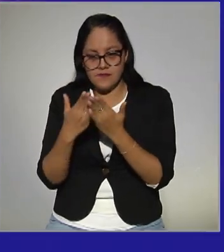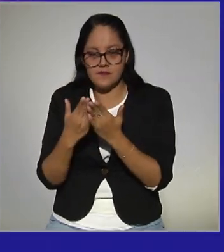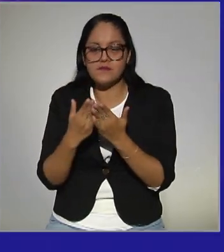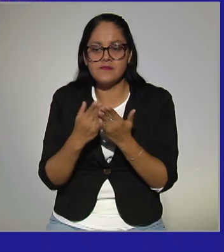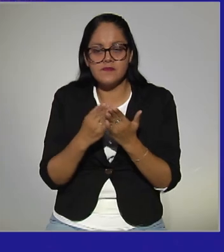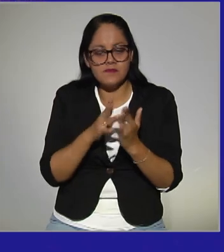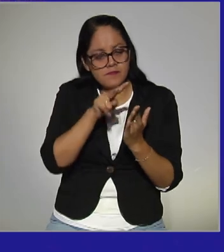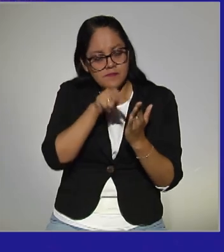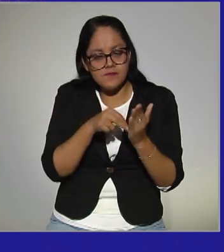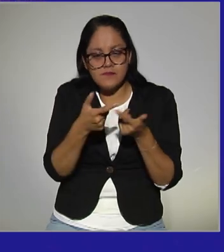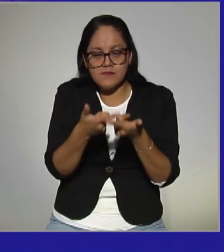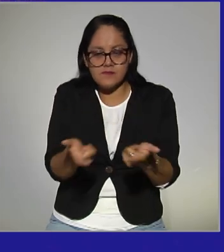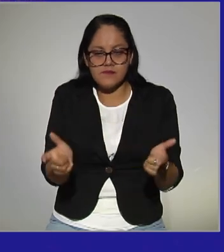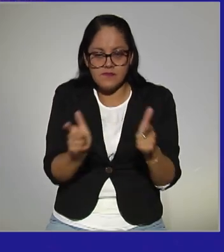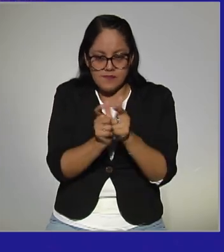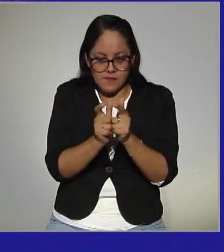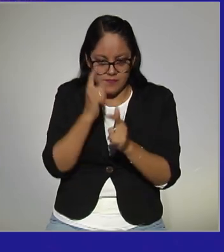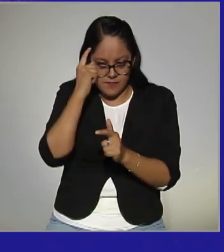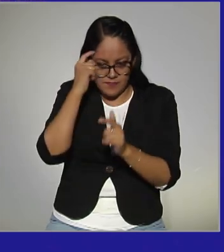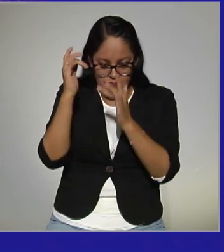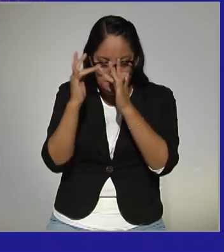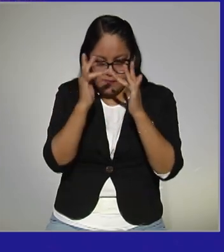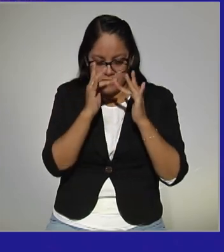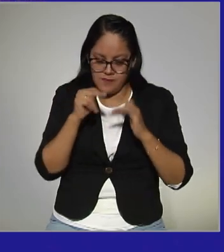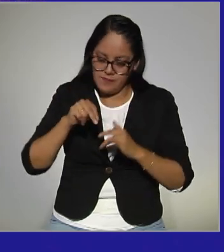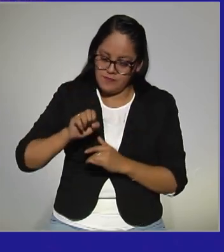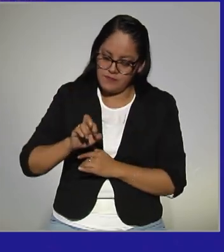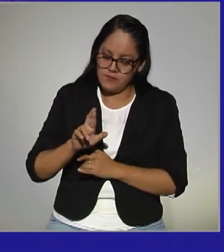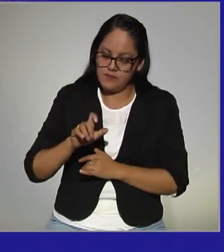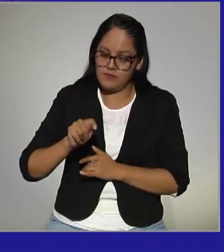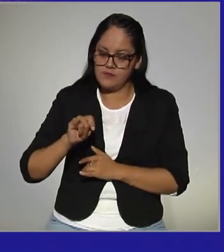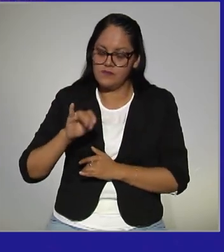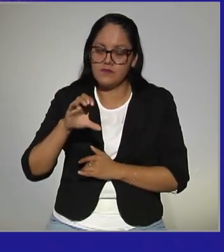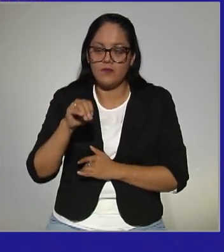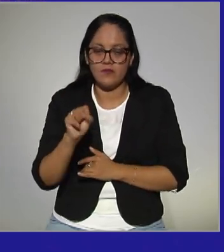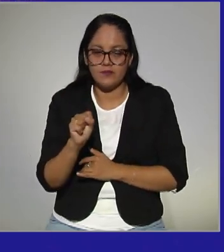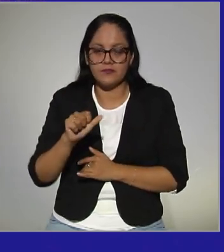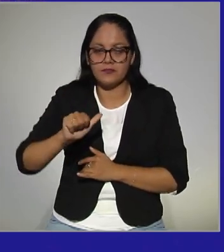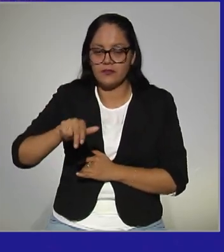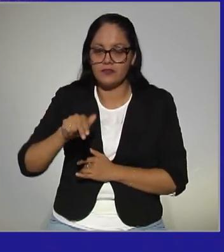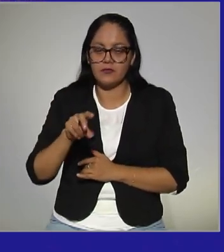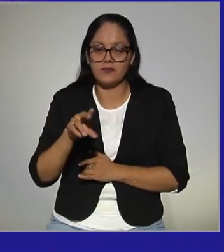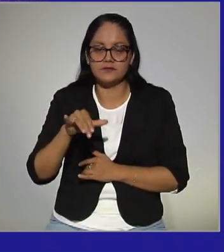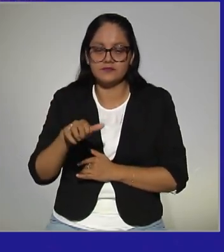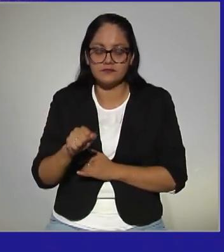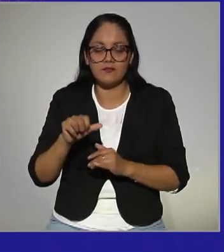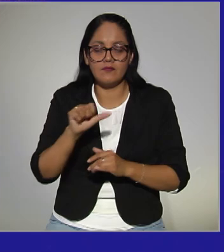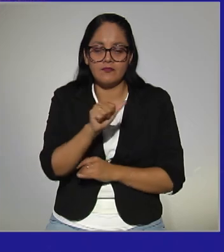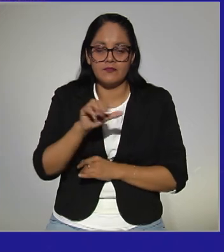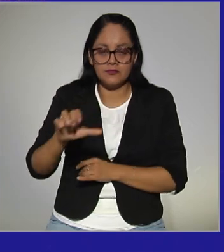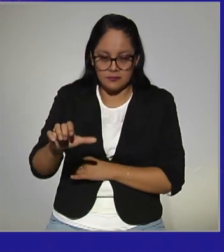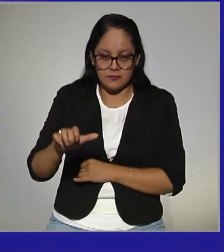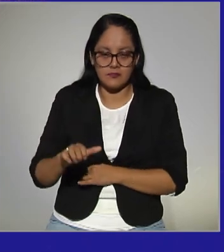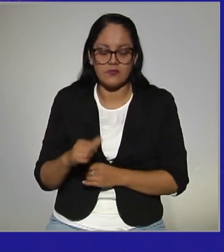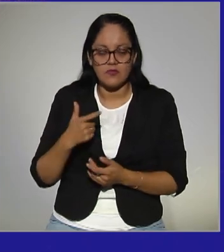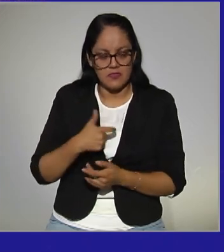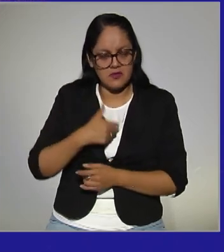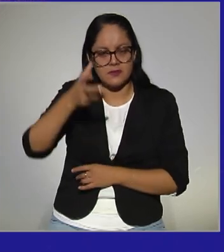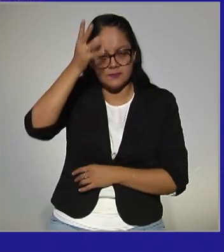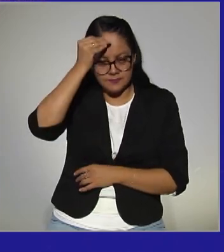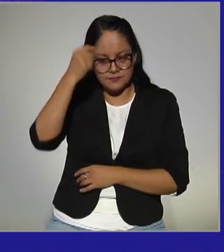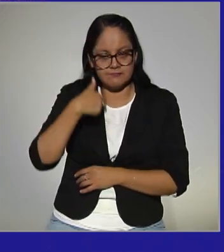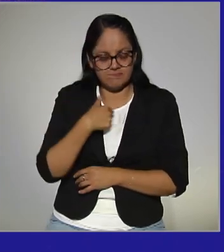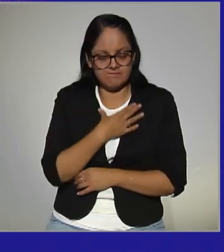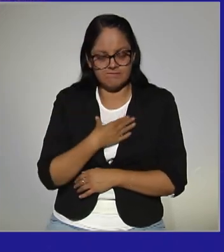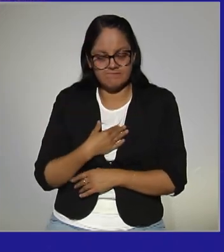del grupo de Neuróticos Anónimos Asociación Civil, fui aprendiendo a aceptar a mi